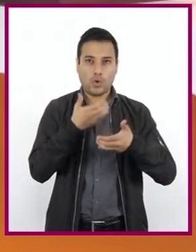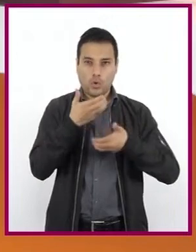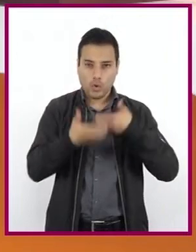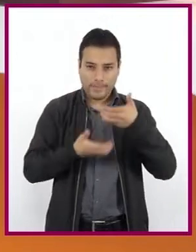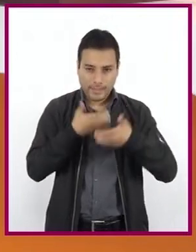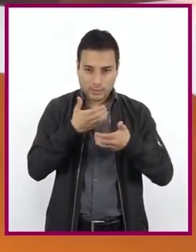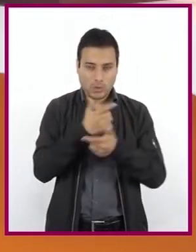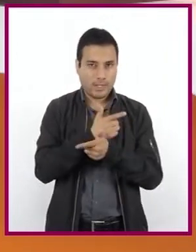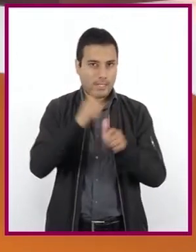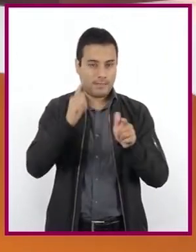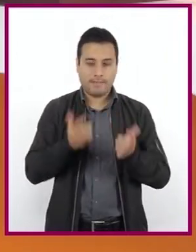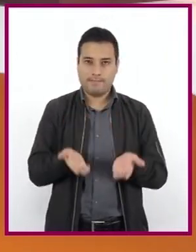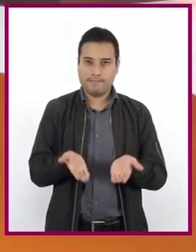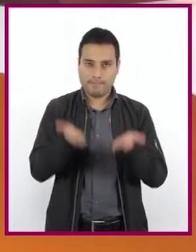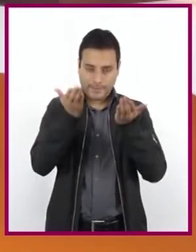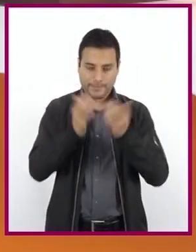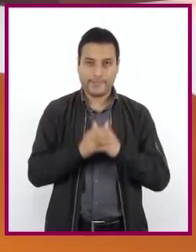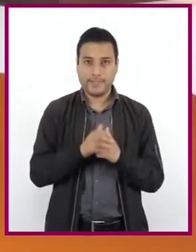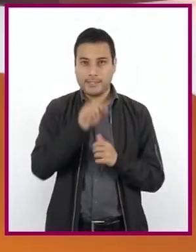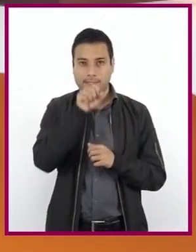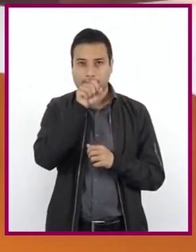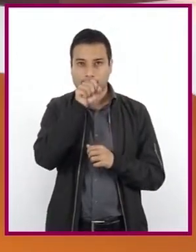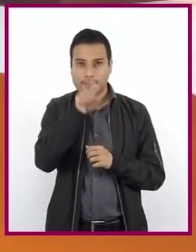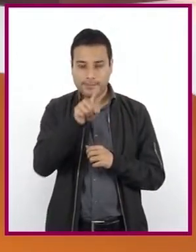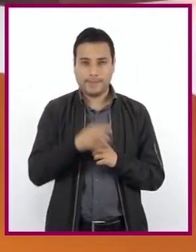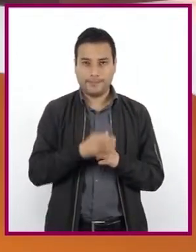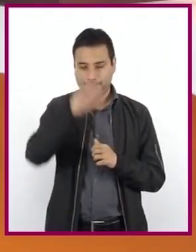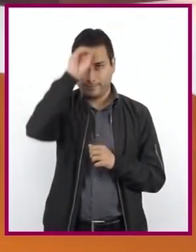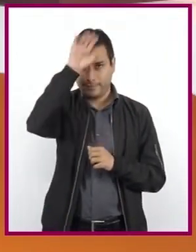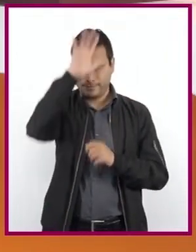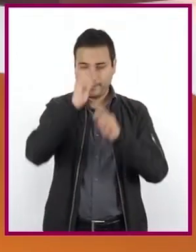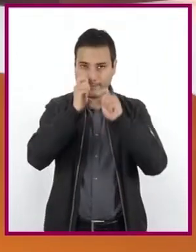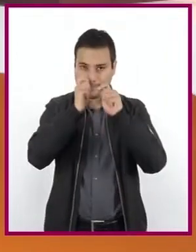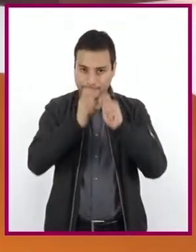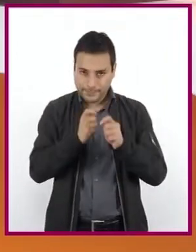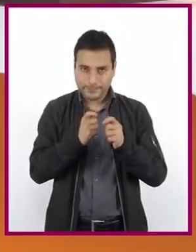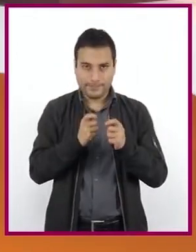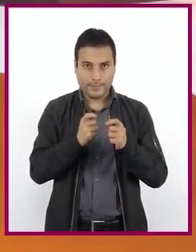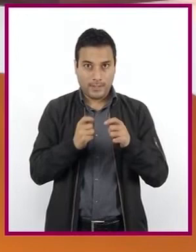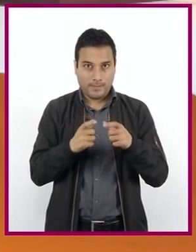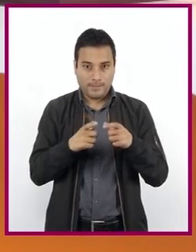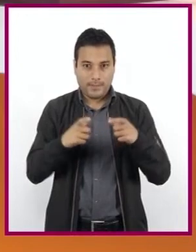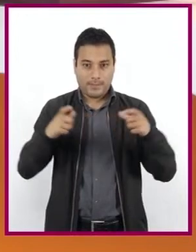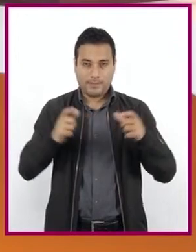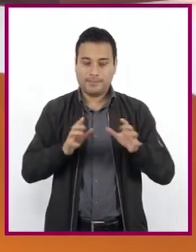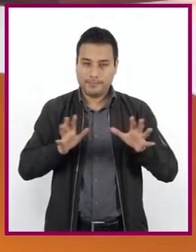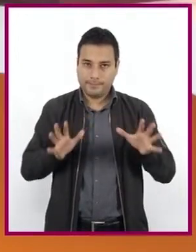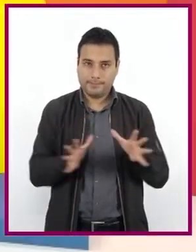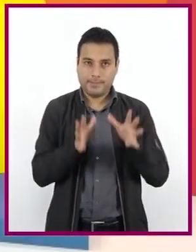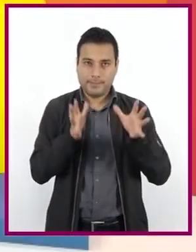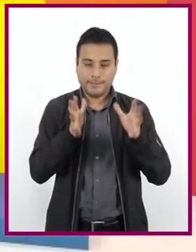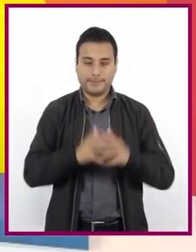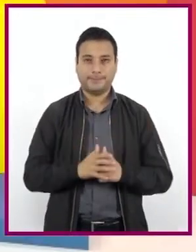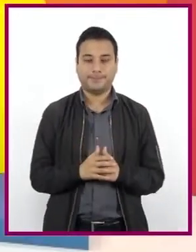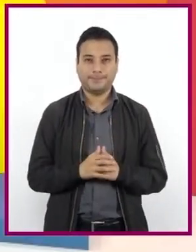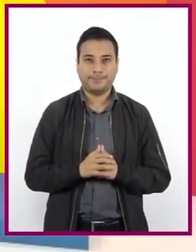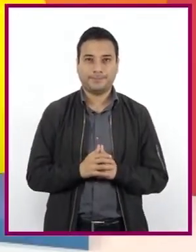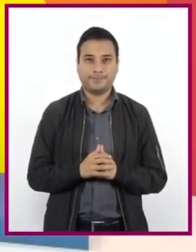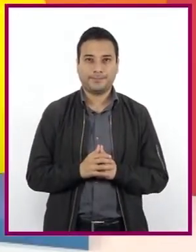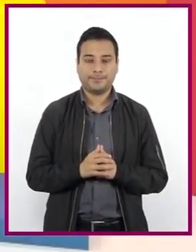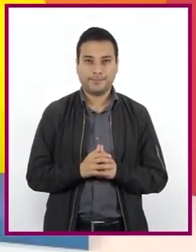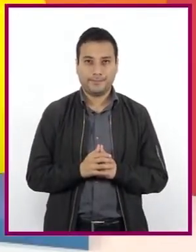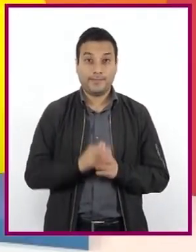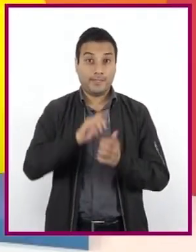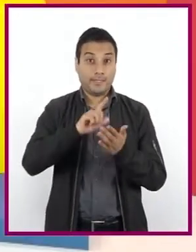y otorgar incentivos a la minería, medidas que se pusieron en práctica. Las